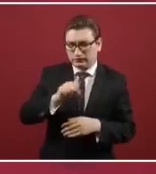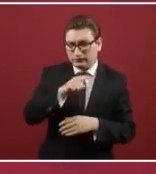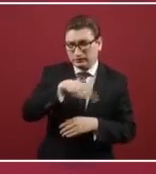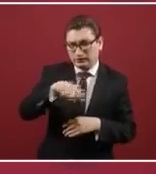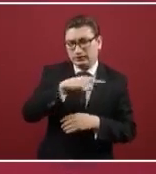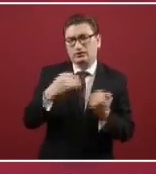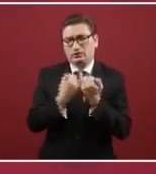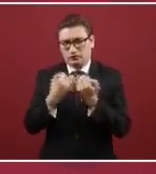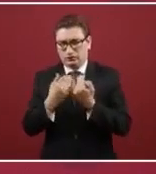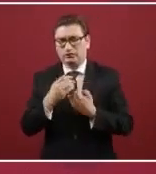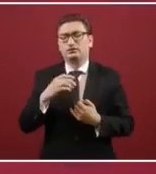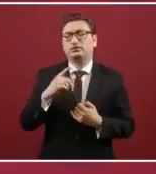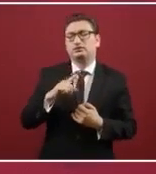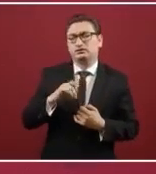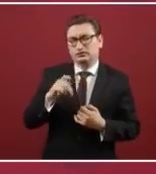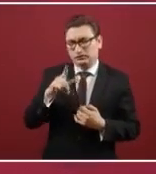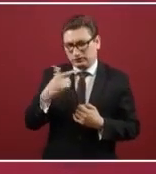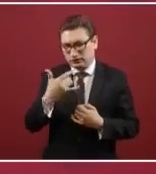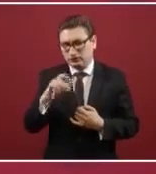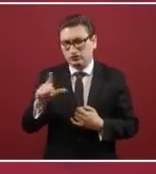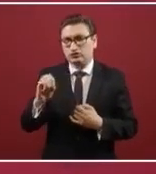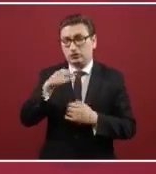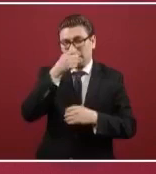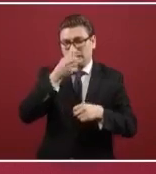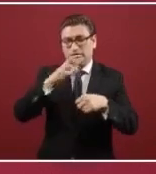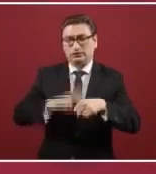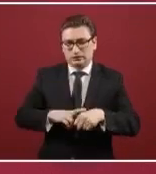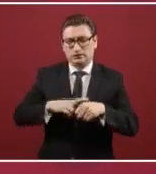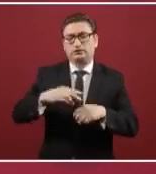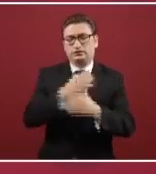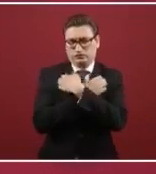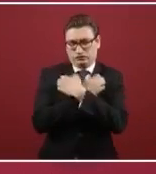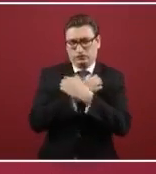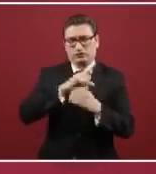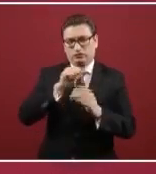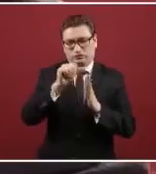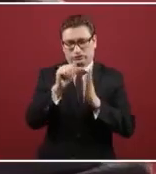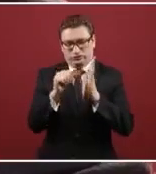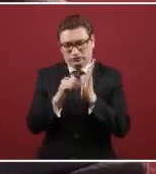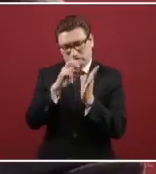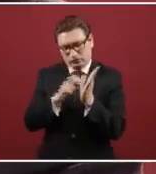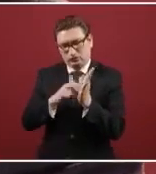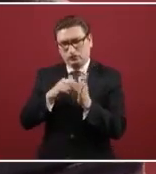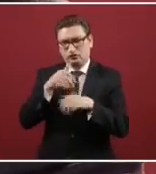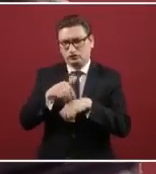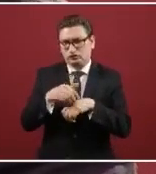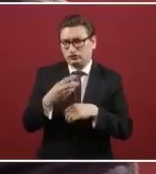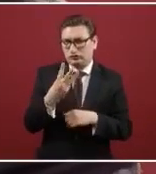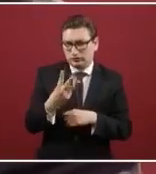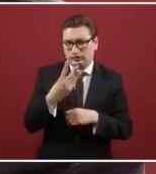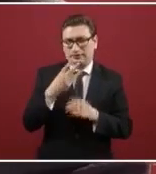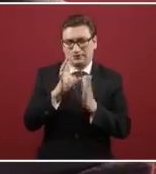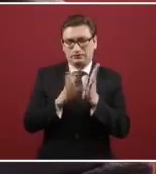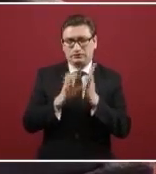cuando Zedillo era secretario de Educación y se reformó el artículo tercero de la Constitución